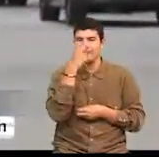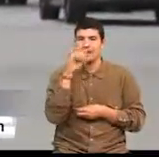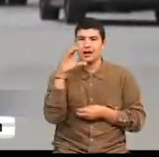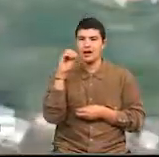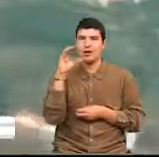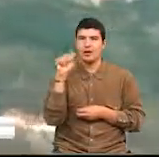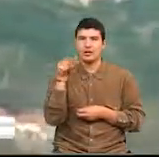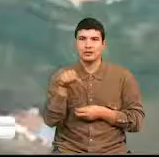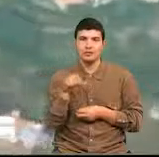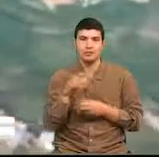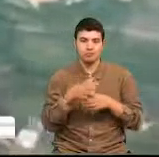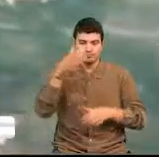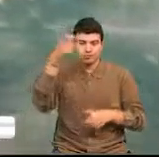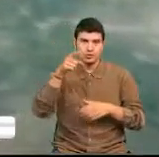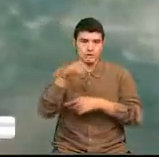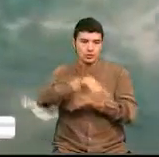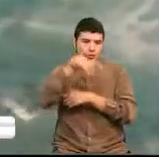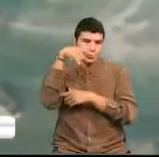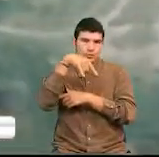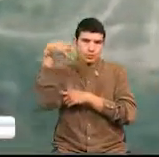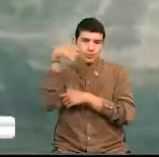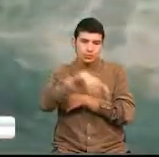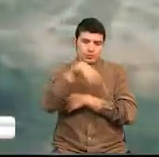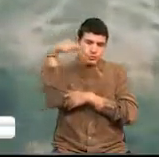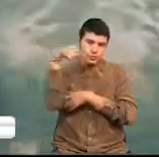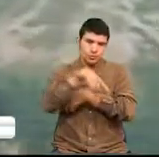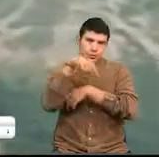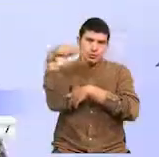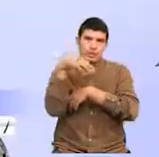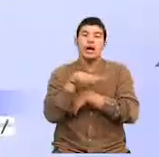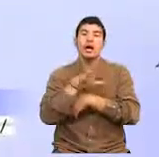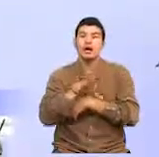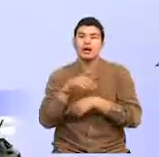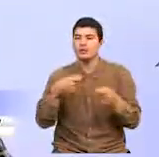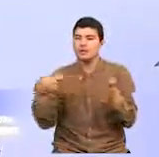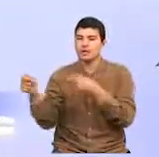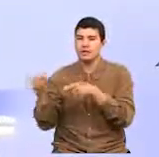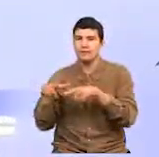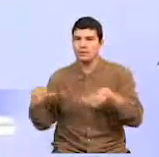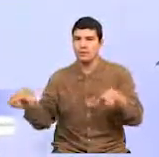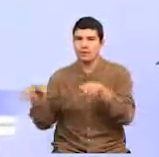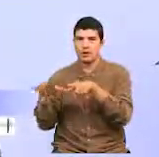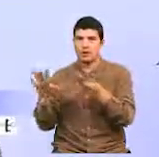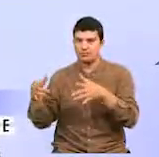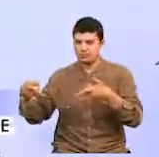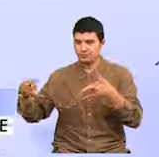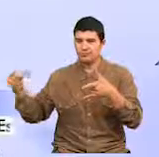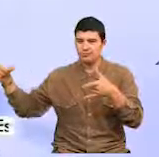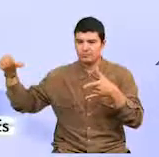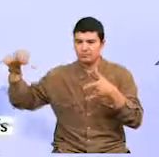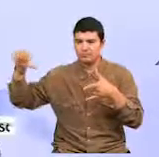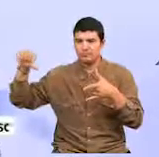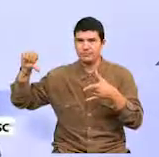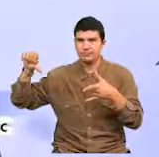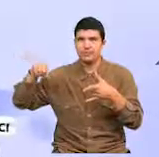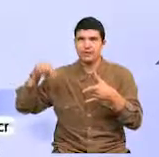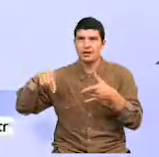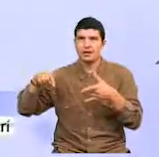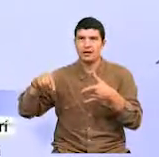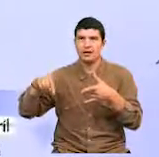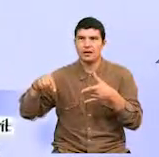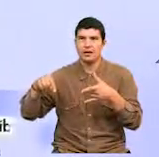tubo, extraen petróleo y posteriormente lo llevan a un tanque que en el